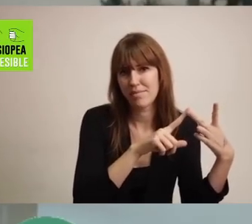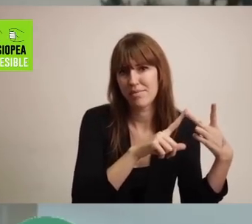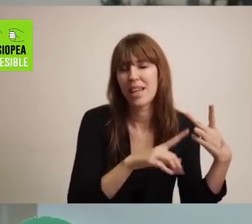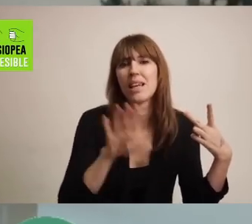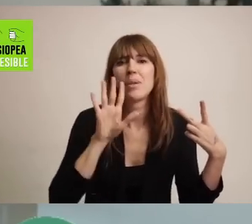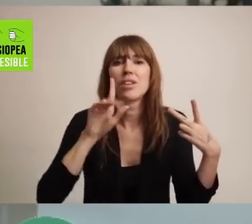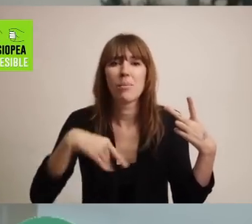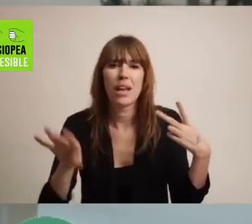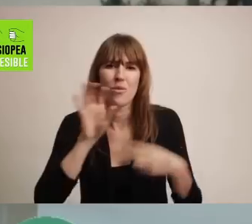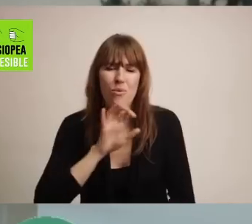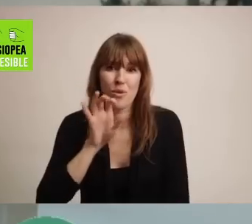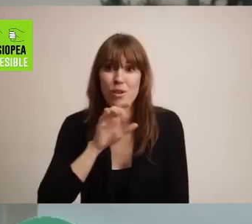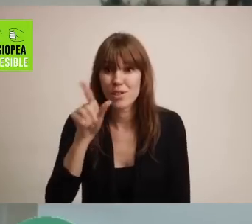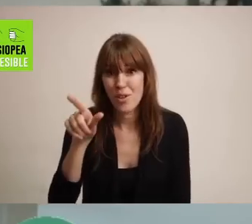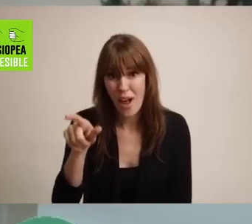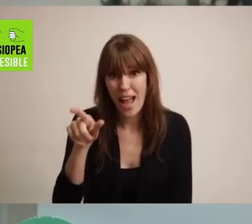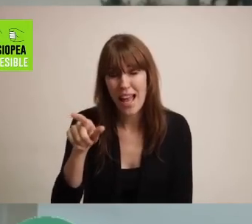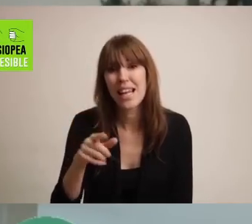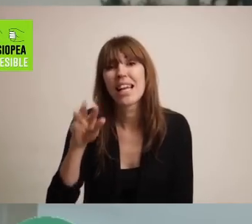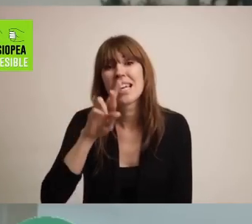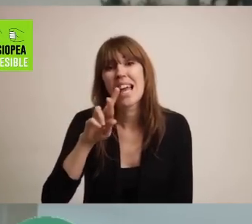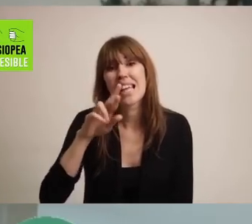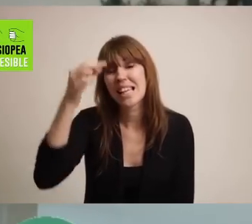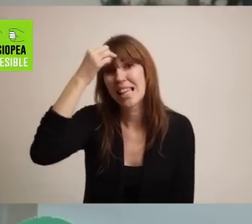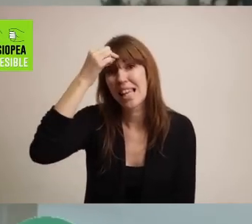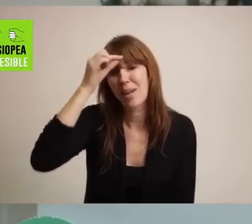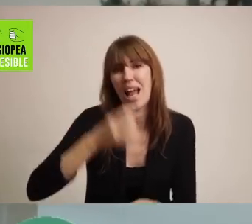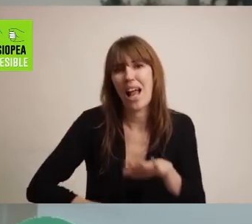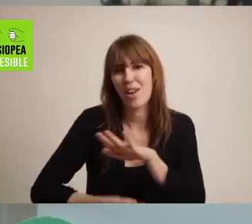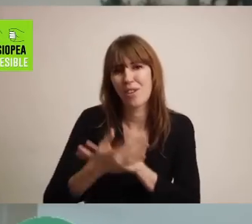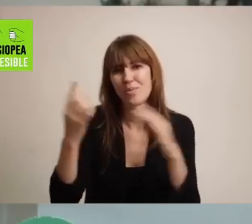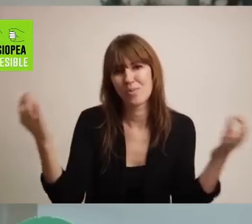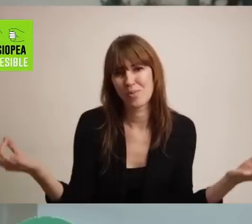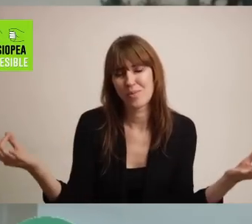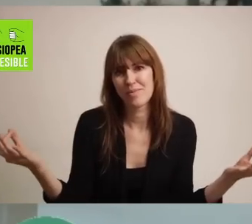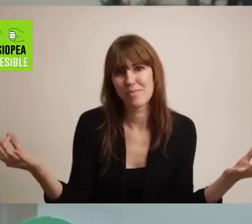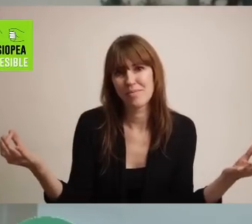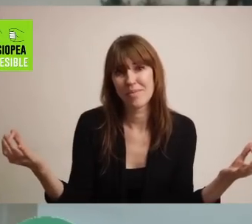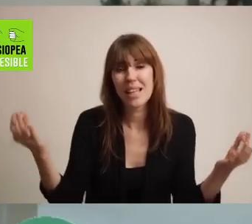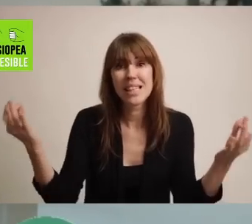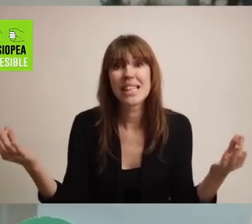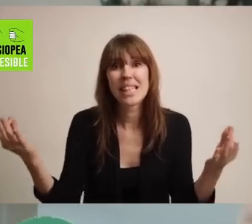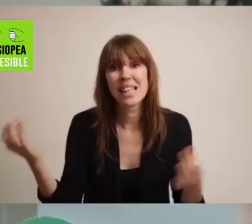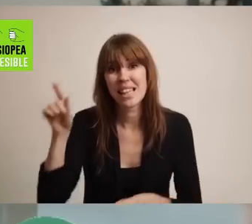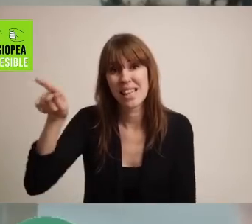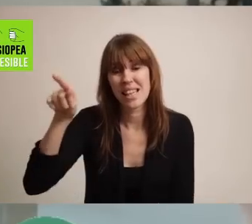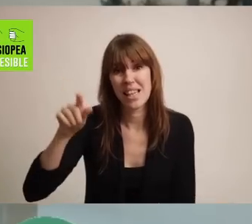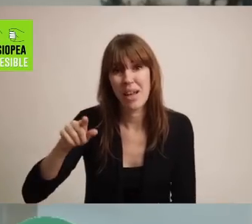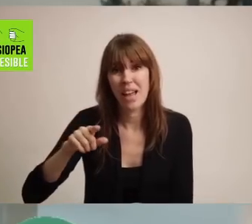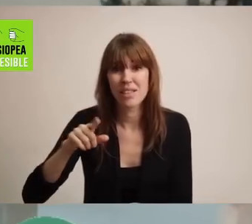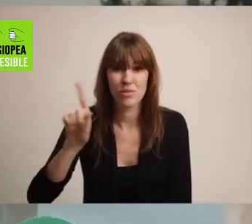también fue el que hizo el Reiki tibetano, que no viene del Tíbet. También lo creó William Lee